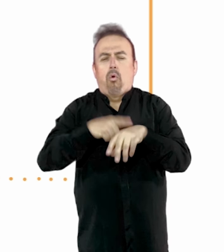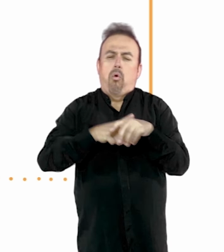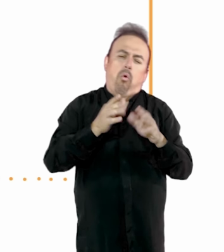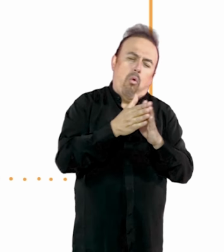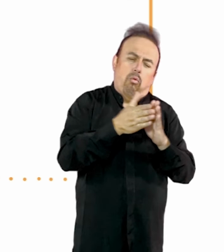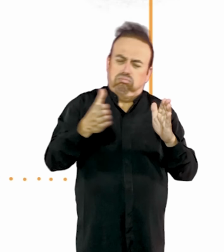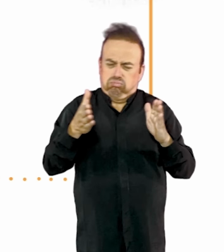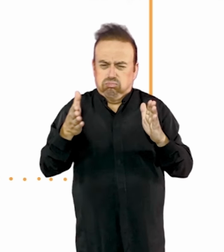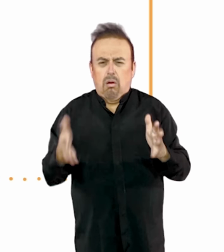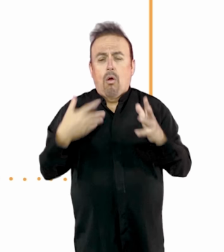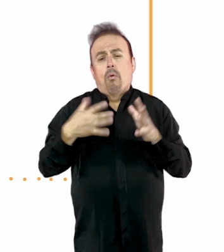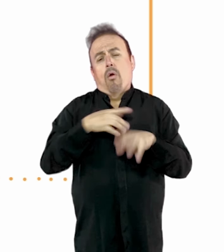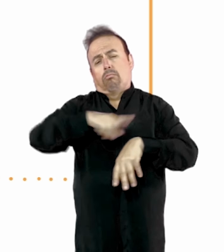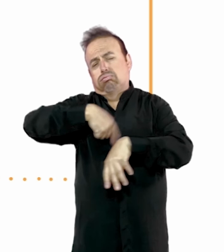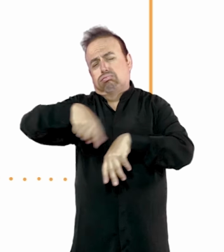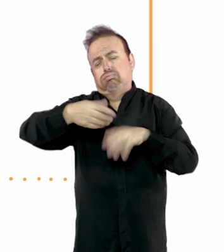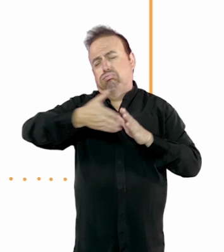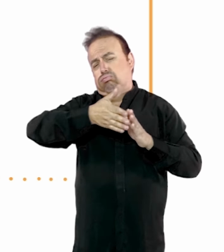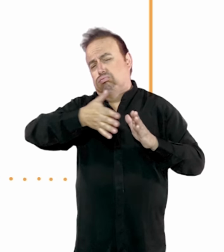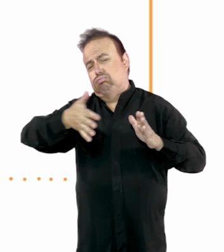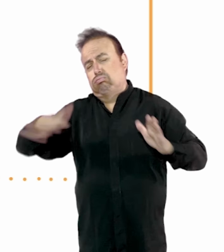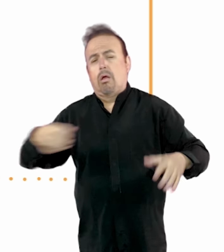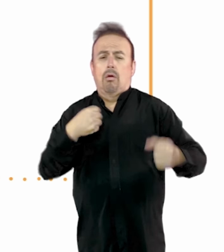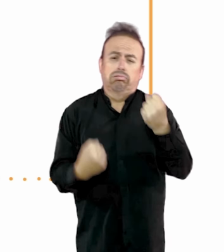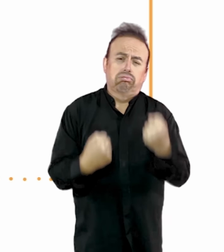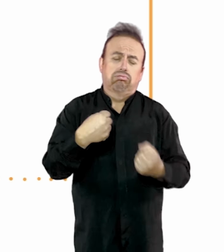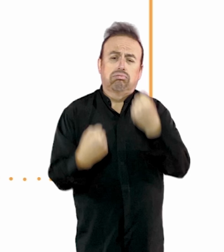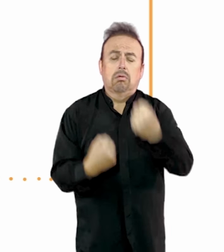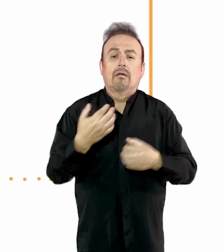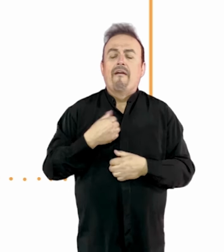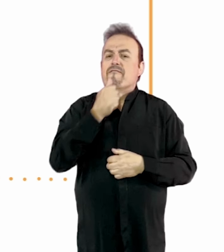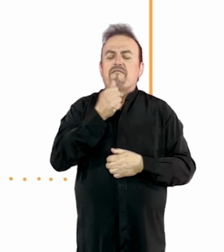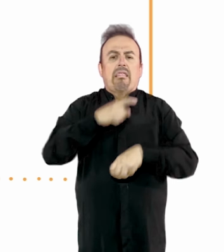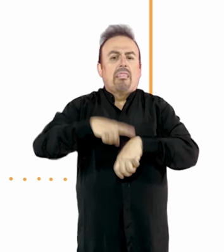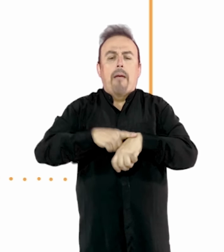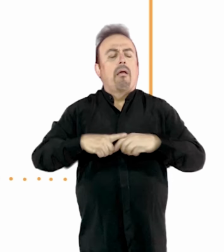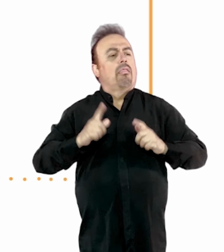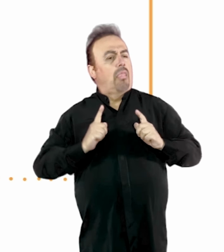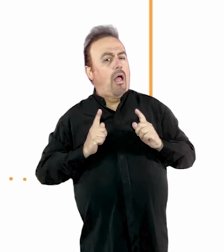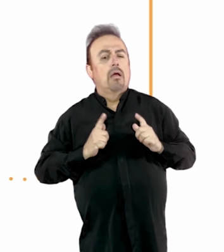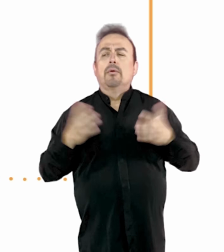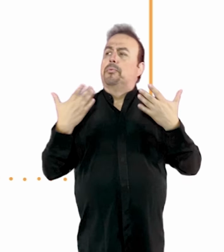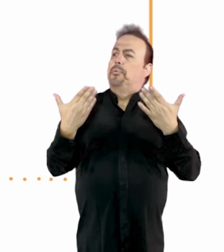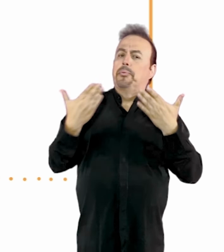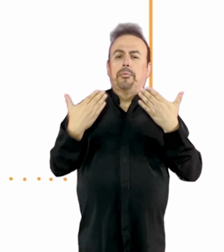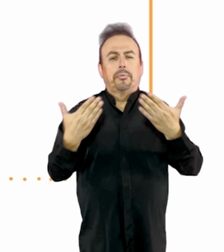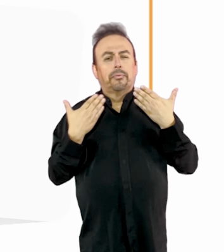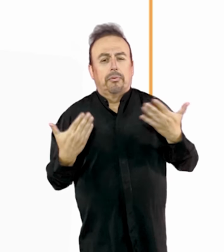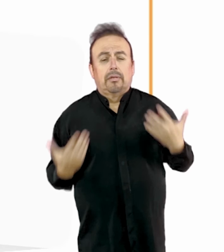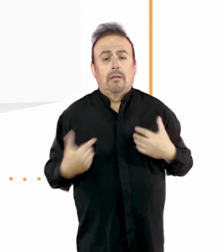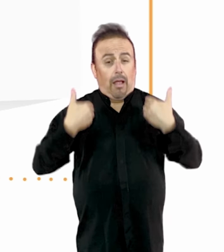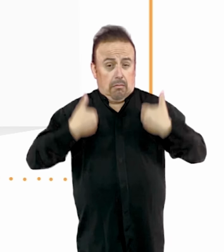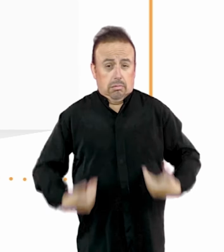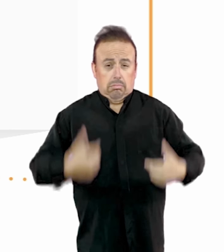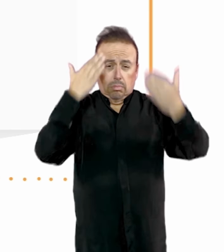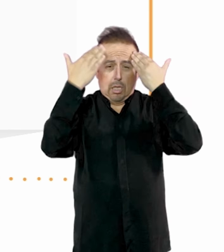rígidos, extensas e intensas jornadas de conducción y hay falta de espacios y tiempos adecuados para el descanso y recuperación física